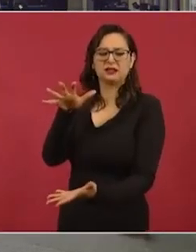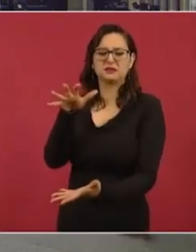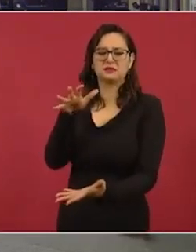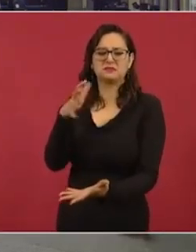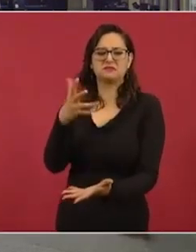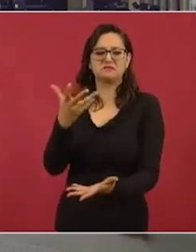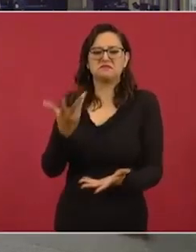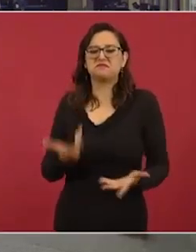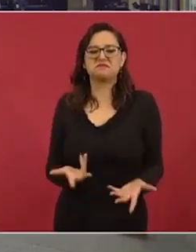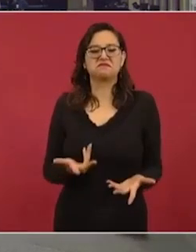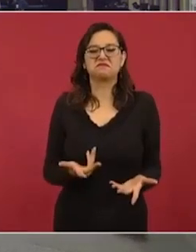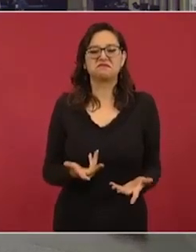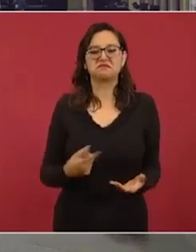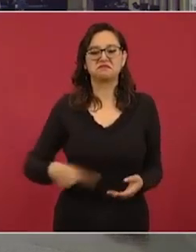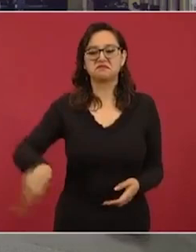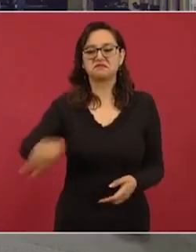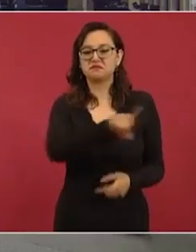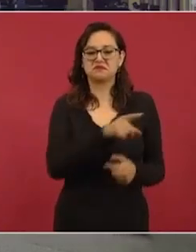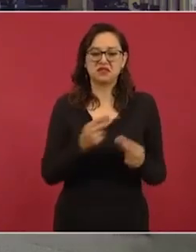viven